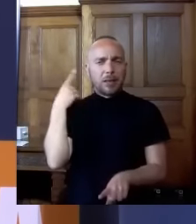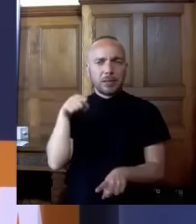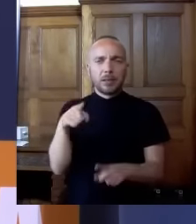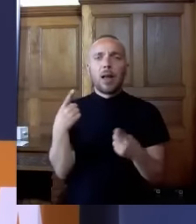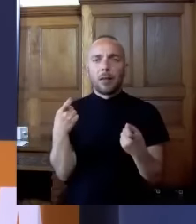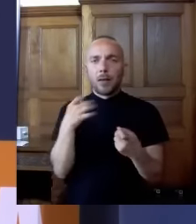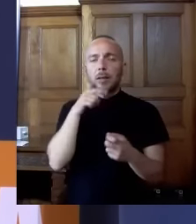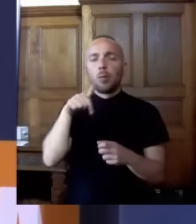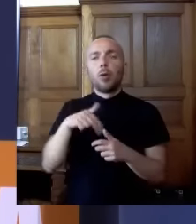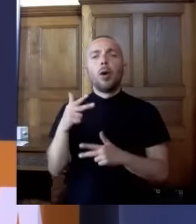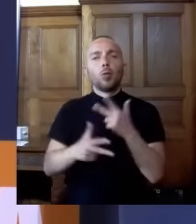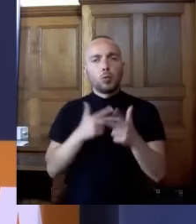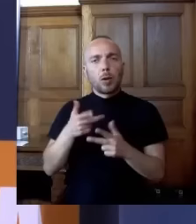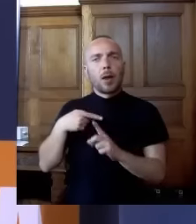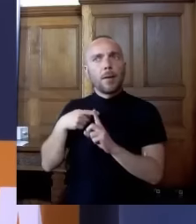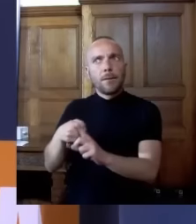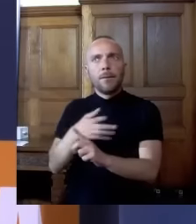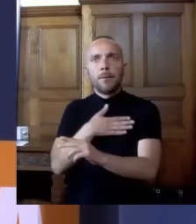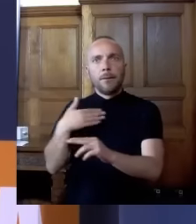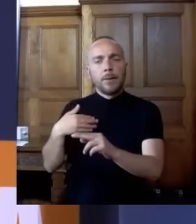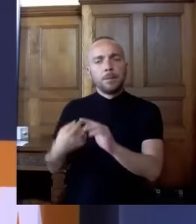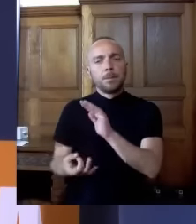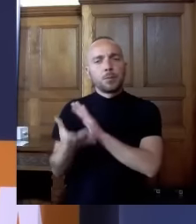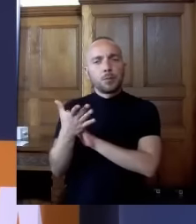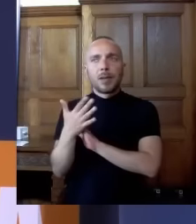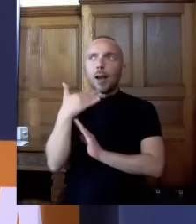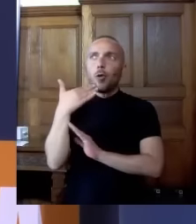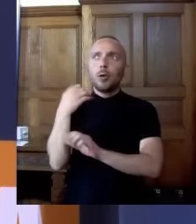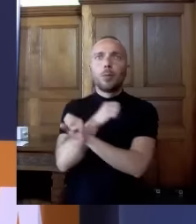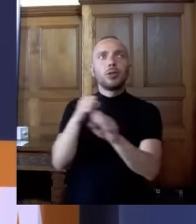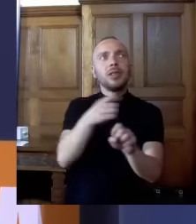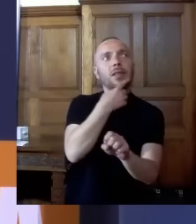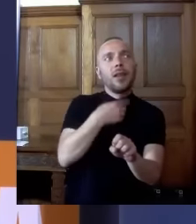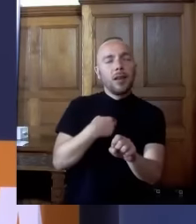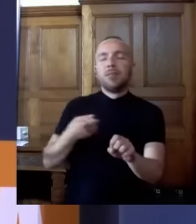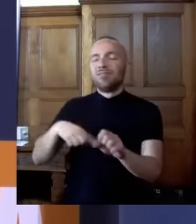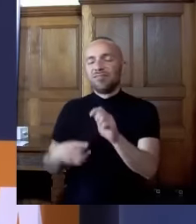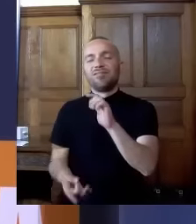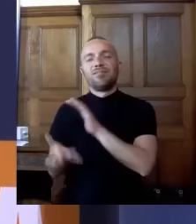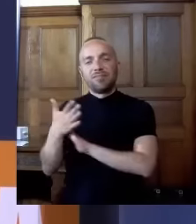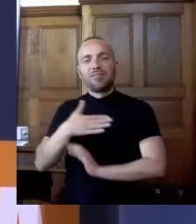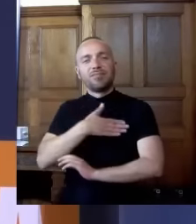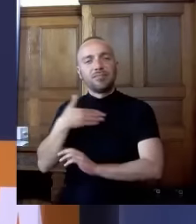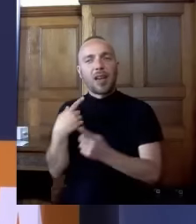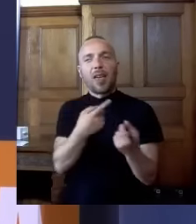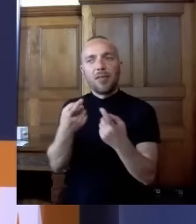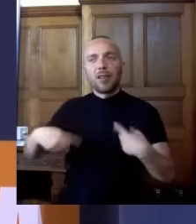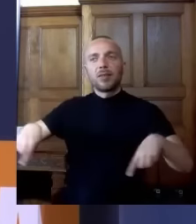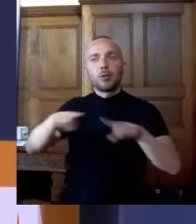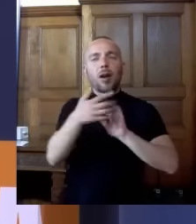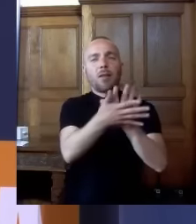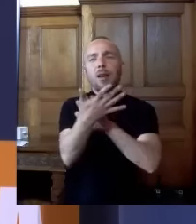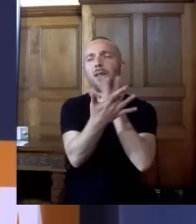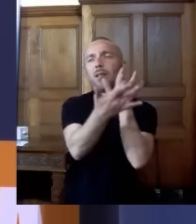en euskadi queremos construir una cosa que nos dicen que es imposible os necesitamos a todas y a todos hablando con todo el